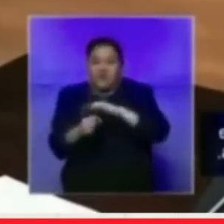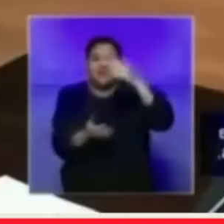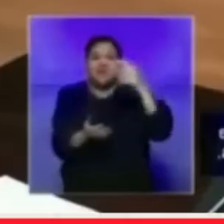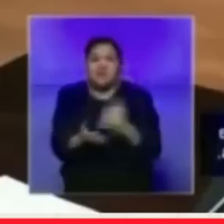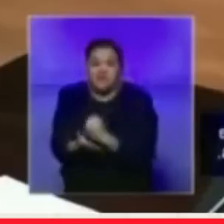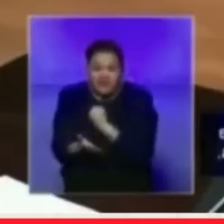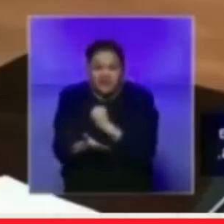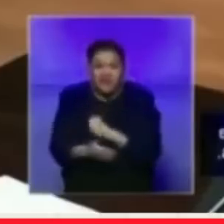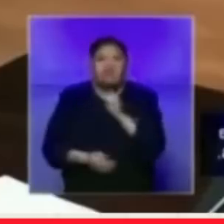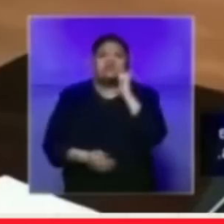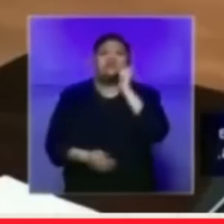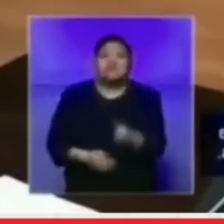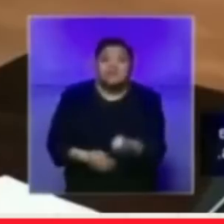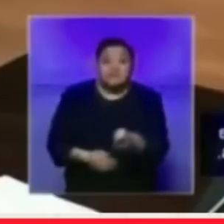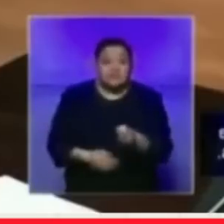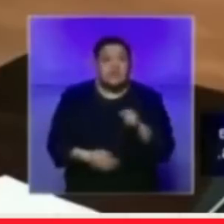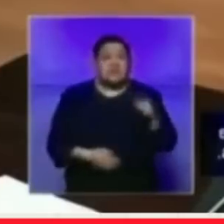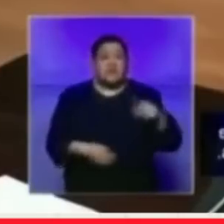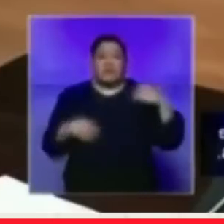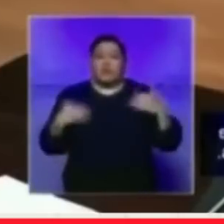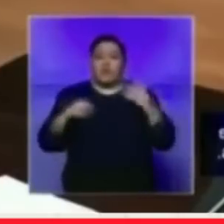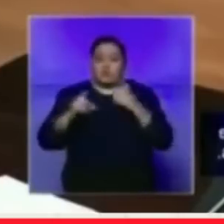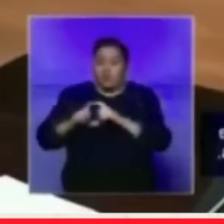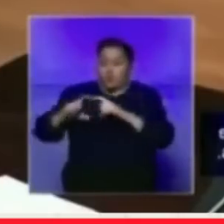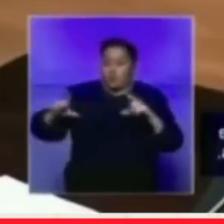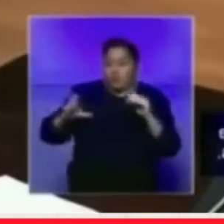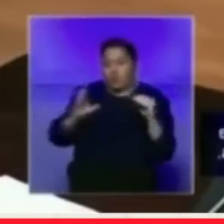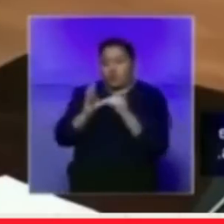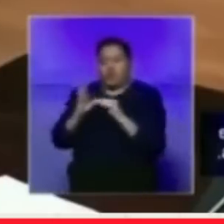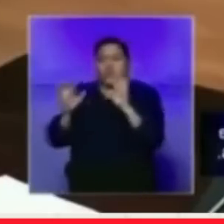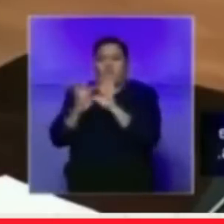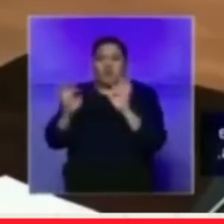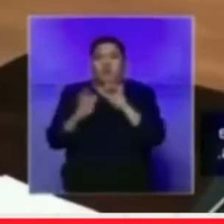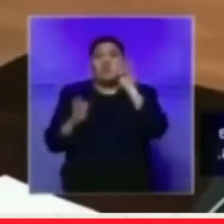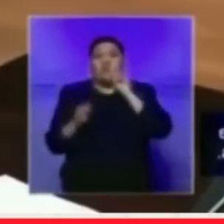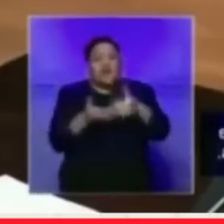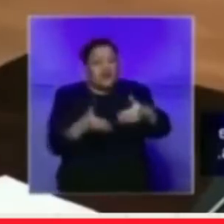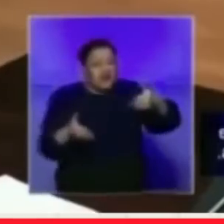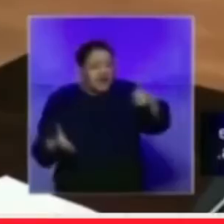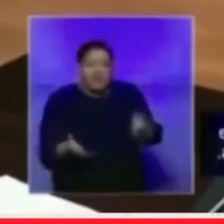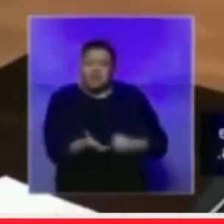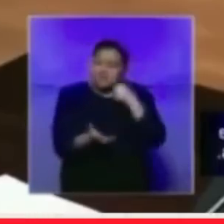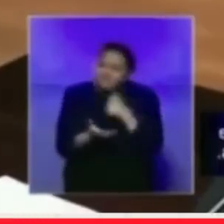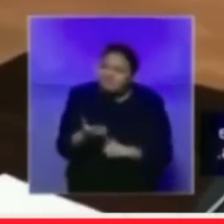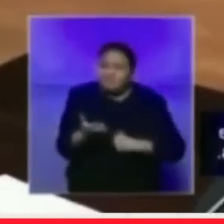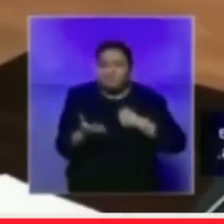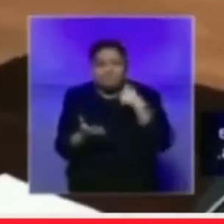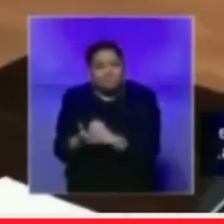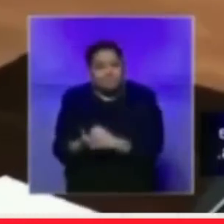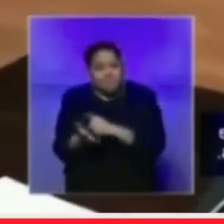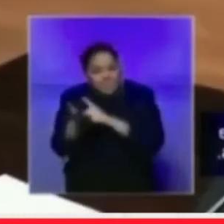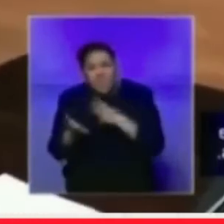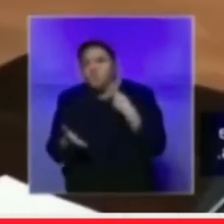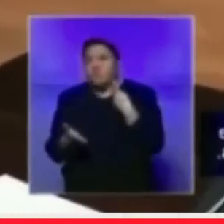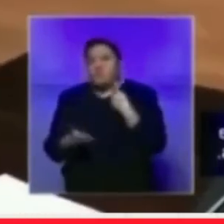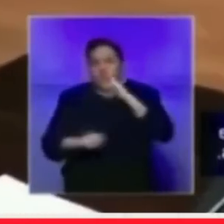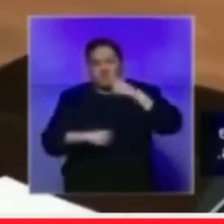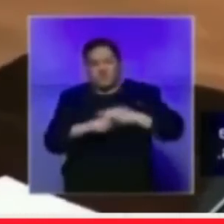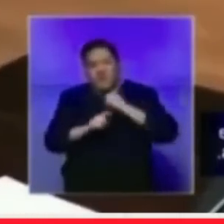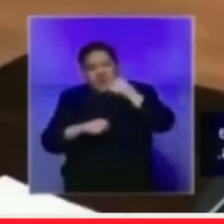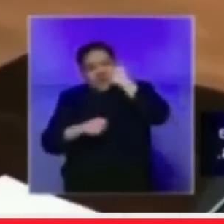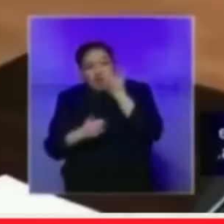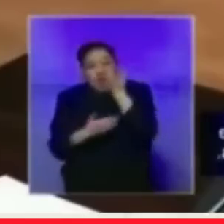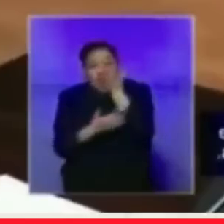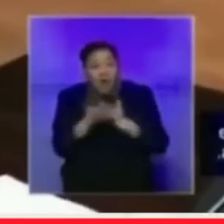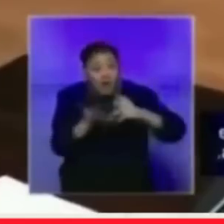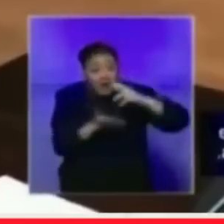presidencial. Por ello, se incluye un apartado en el que se describe la lucha de las mujeres por ejercer sus derechos político-electorales hasta llegar a